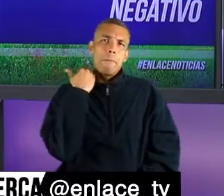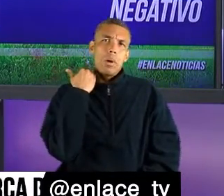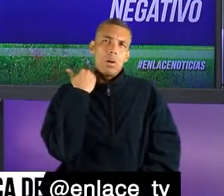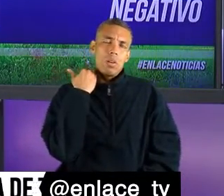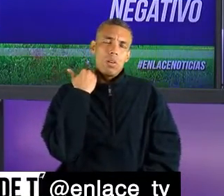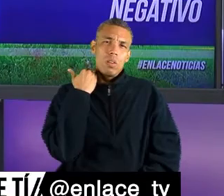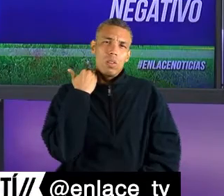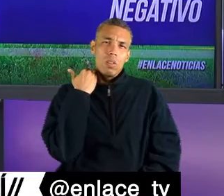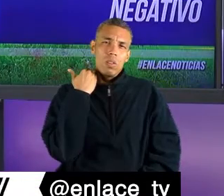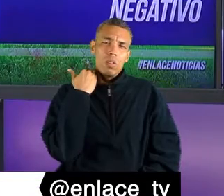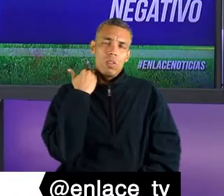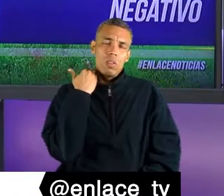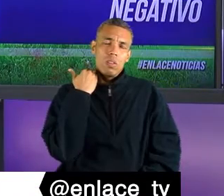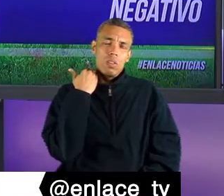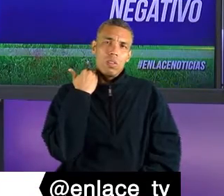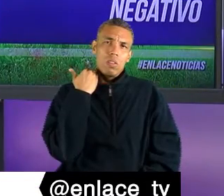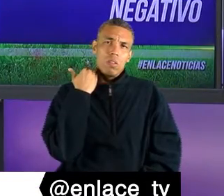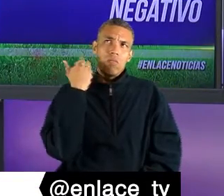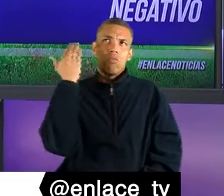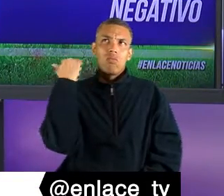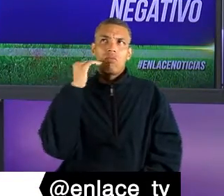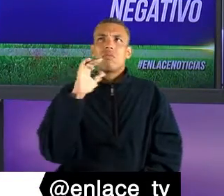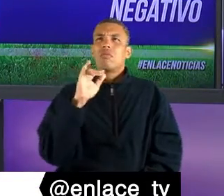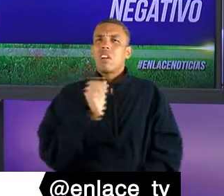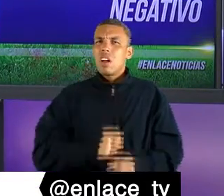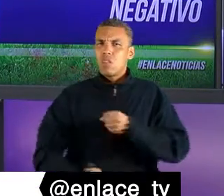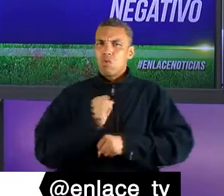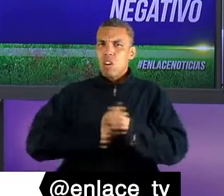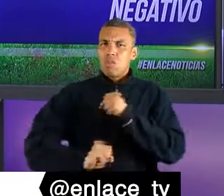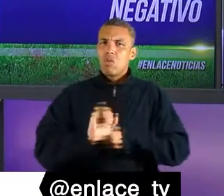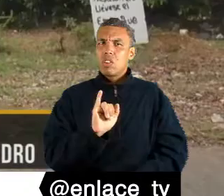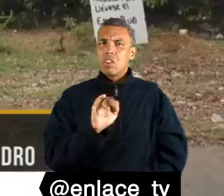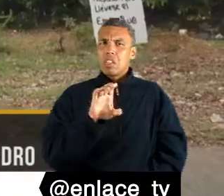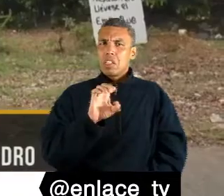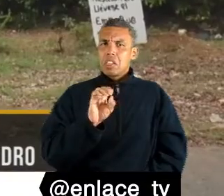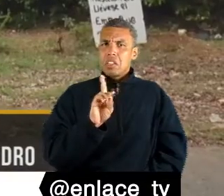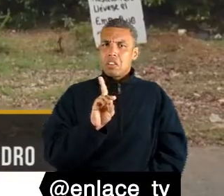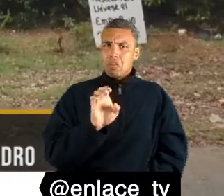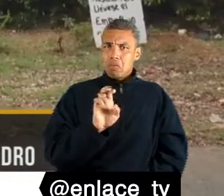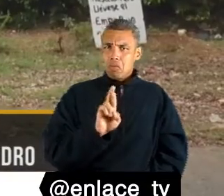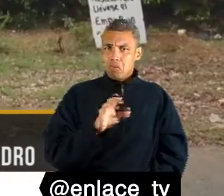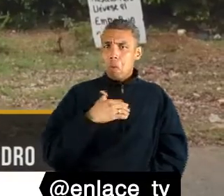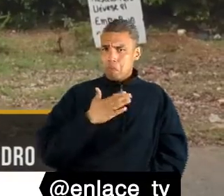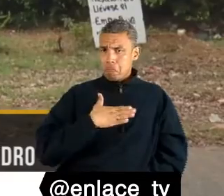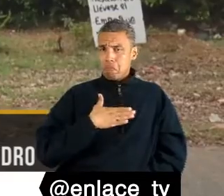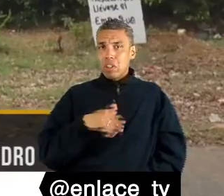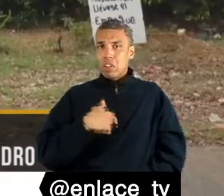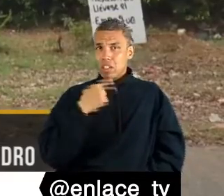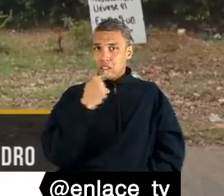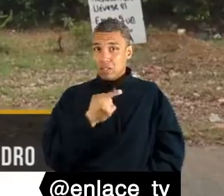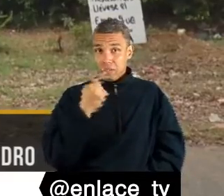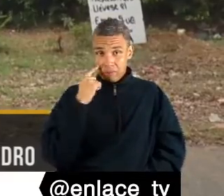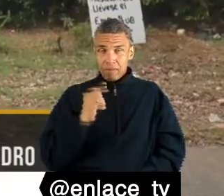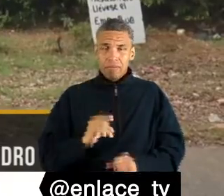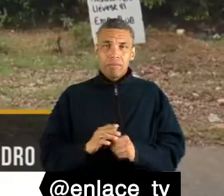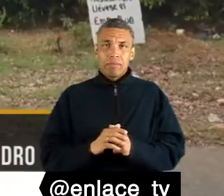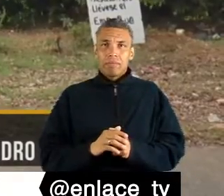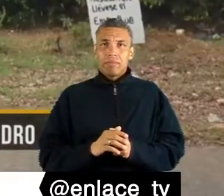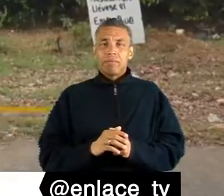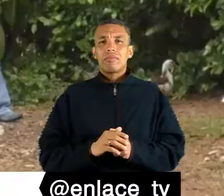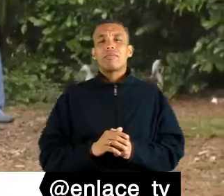fueron entregados por el INCODER hace varios años. Enlace Noticias conoció la denuncia ciudadana de afectación de un humedal en el